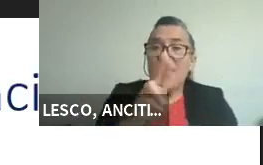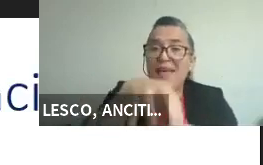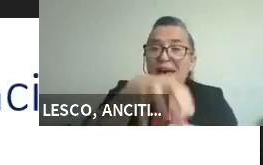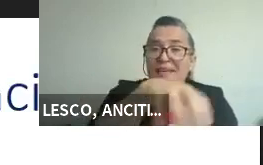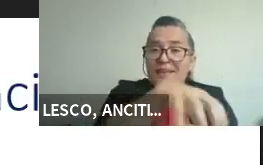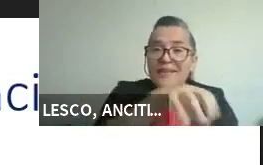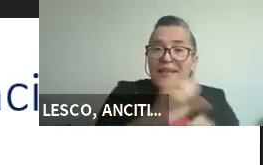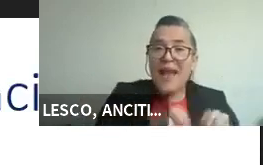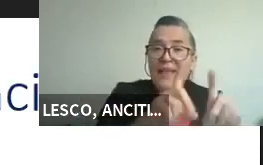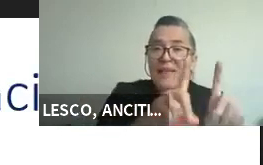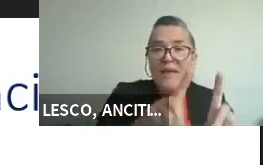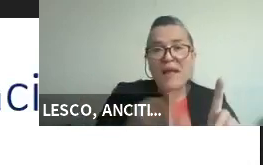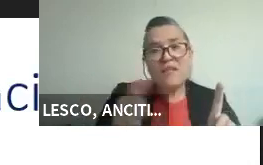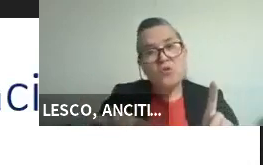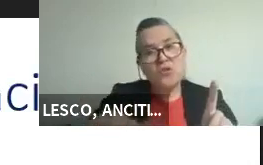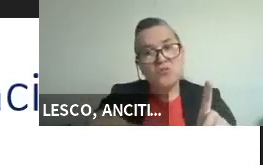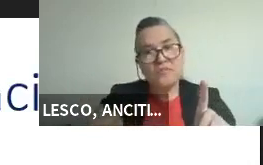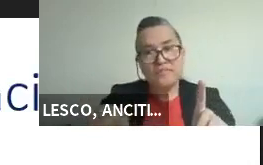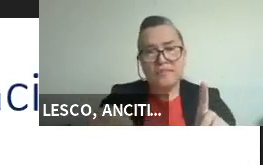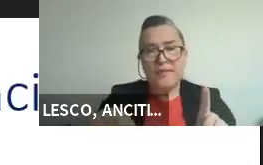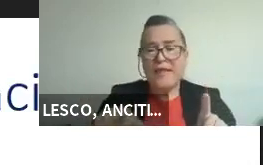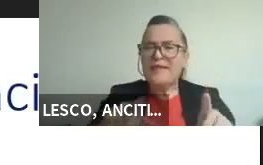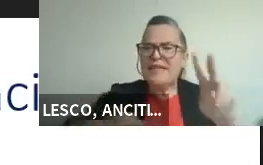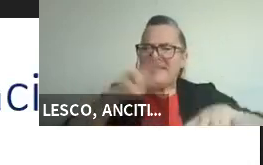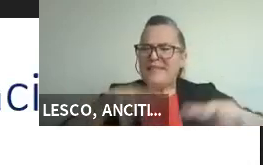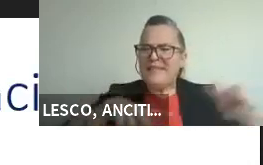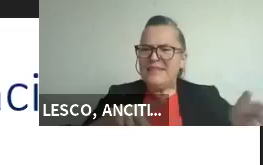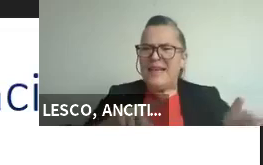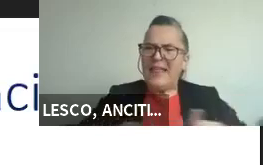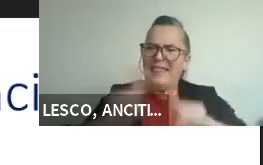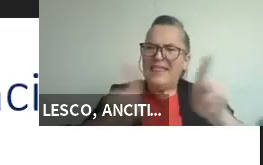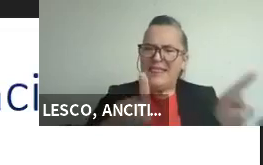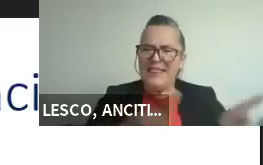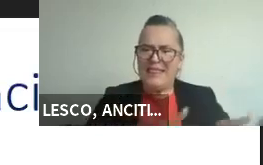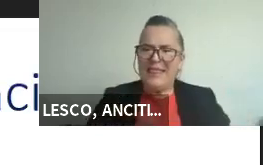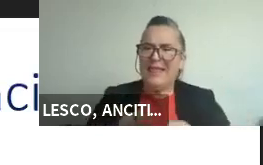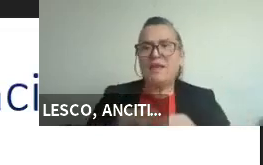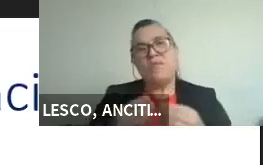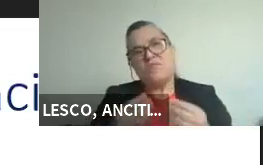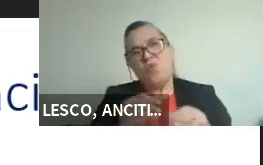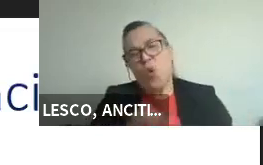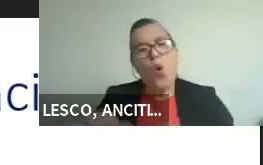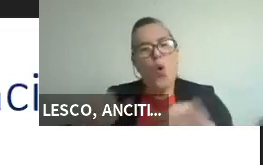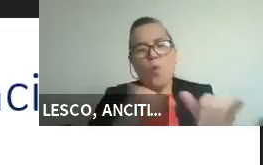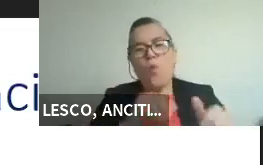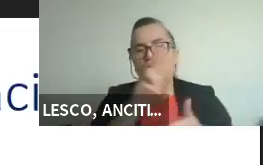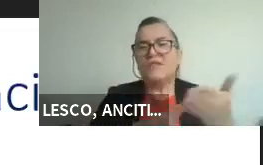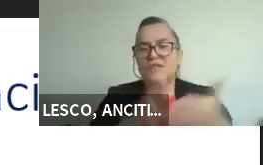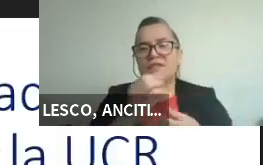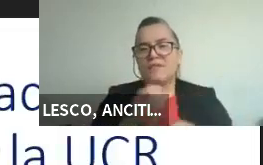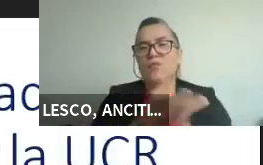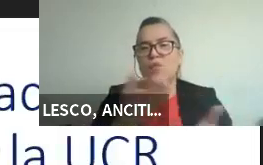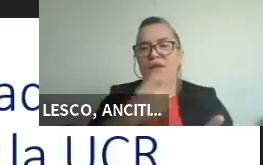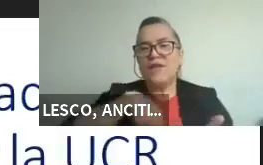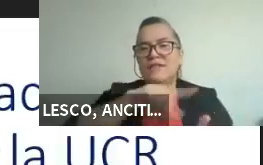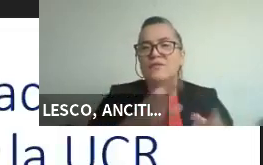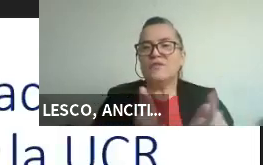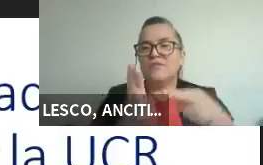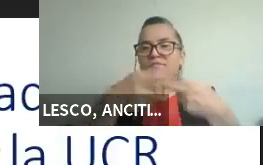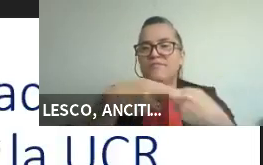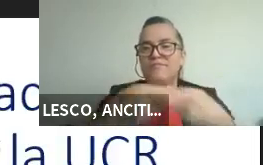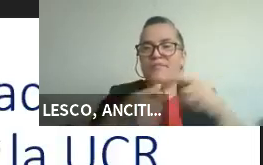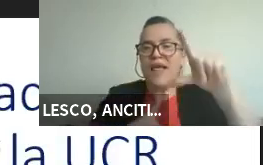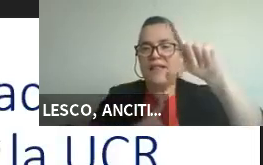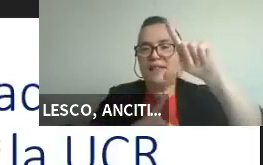en otras este panorama de heterogeneidad es también común a muchas universidades públicas en nuestra región latinoamericana